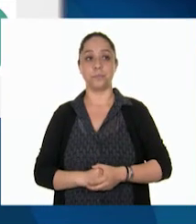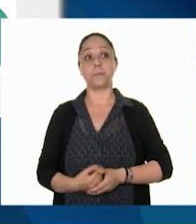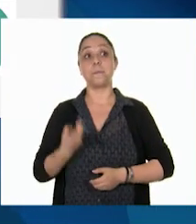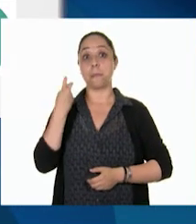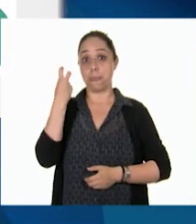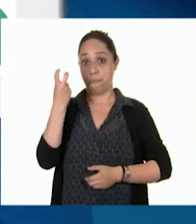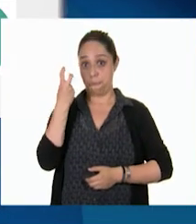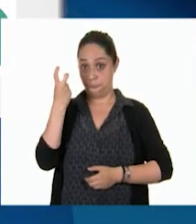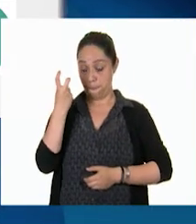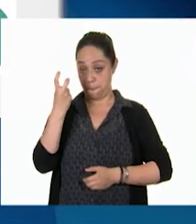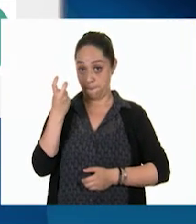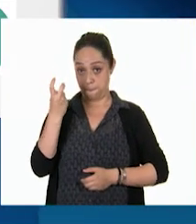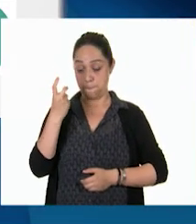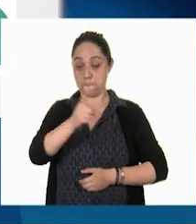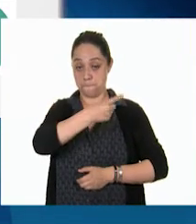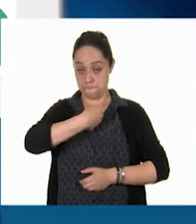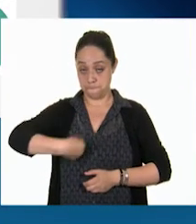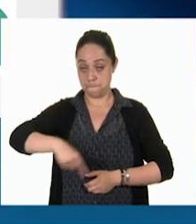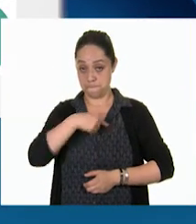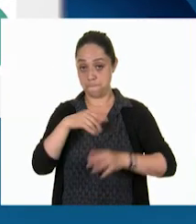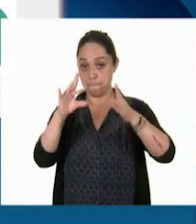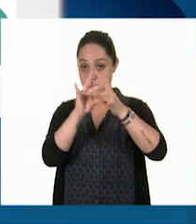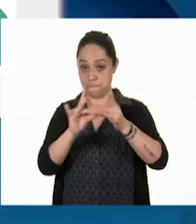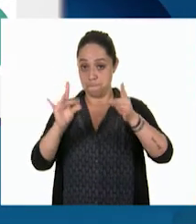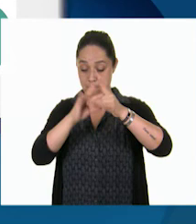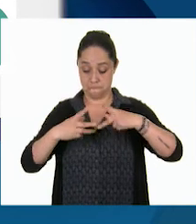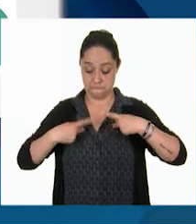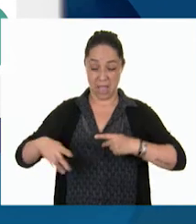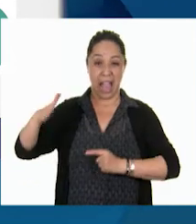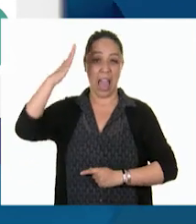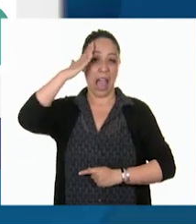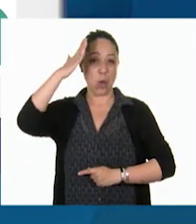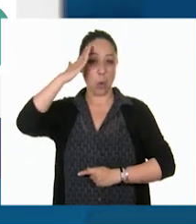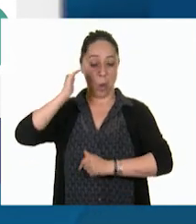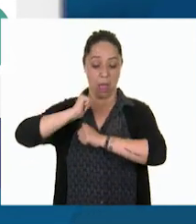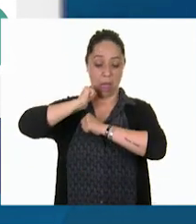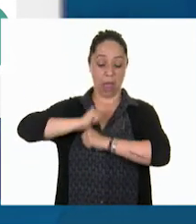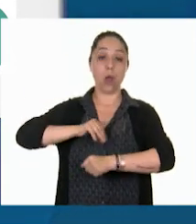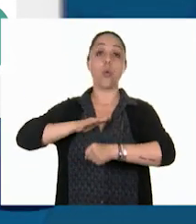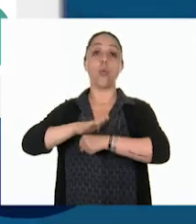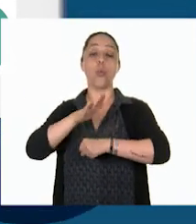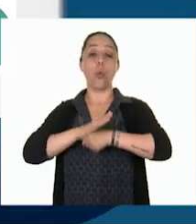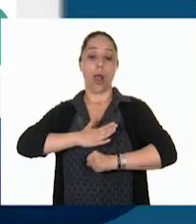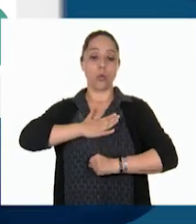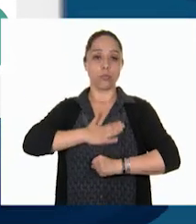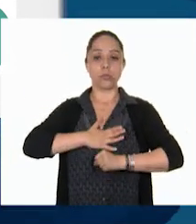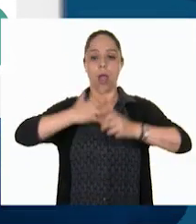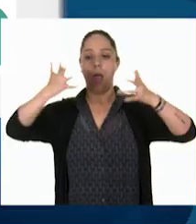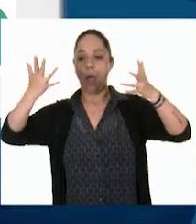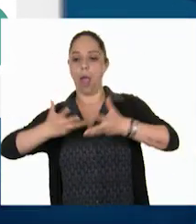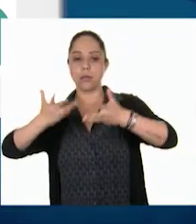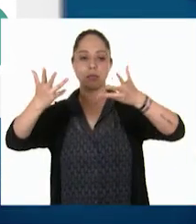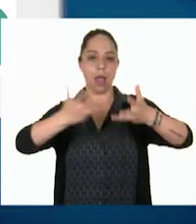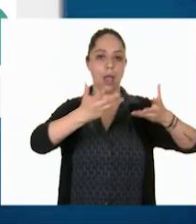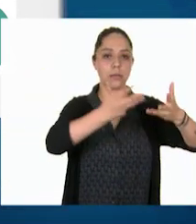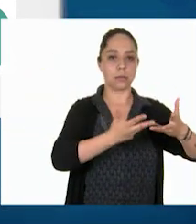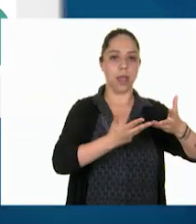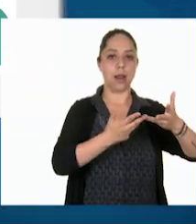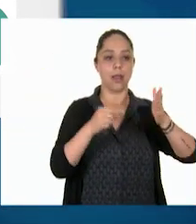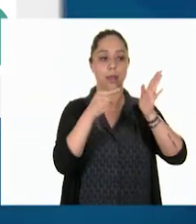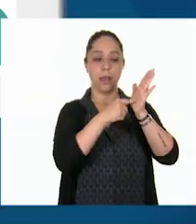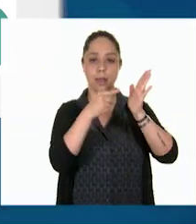eso es que decimos que las autoridades son las encargadas de impartir justicia con base en las